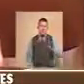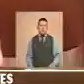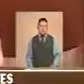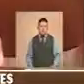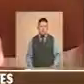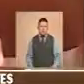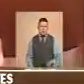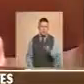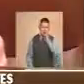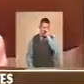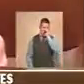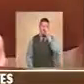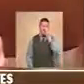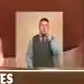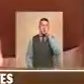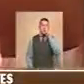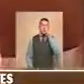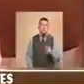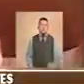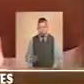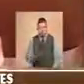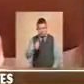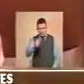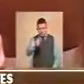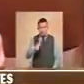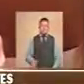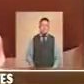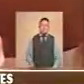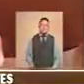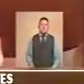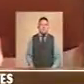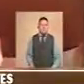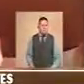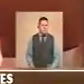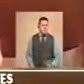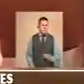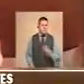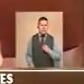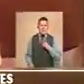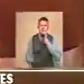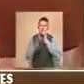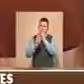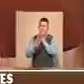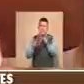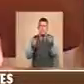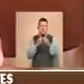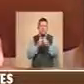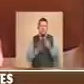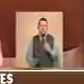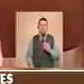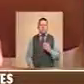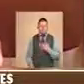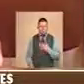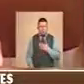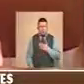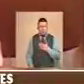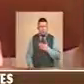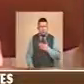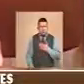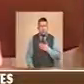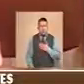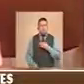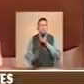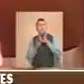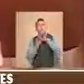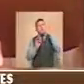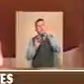del norte de Caldas. Pues bien, hay que reconocer que también estas